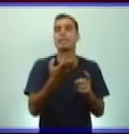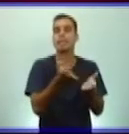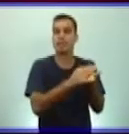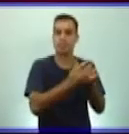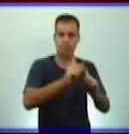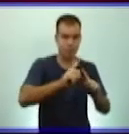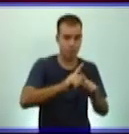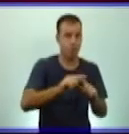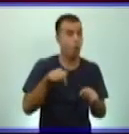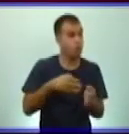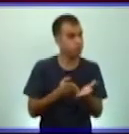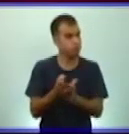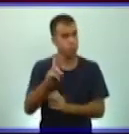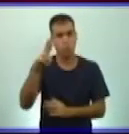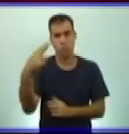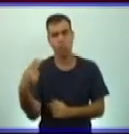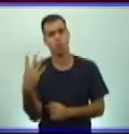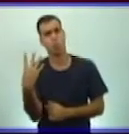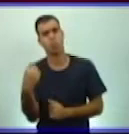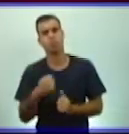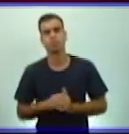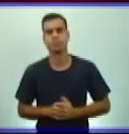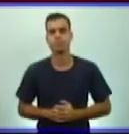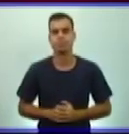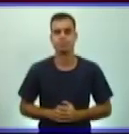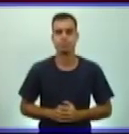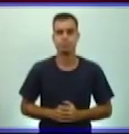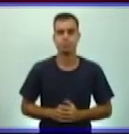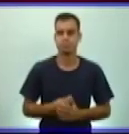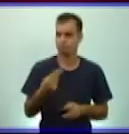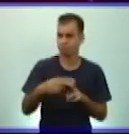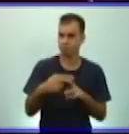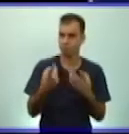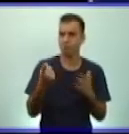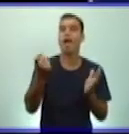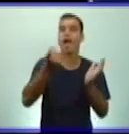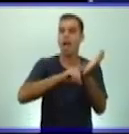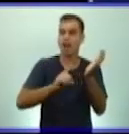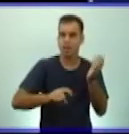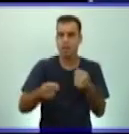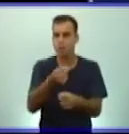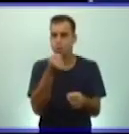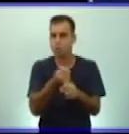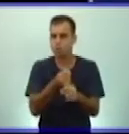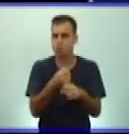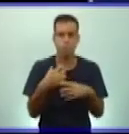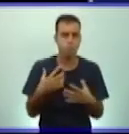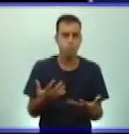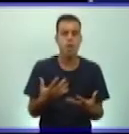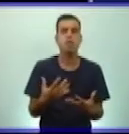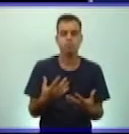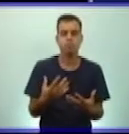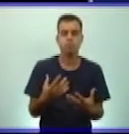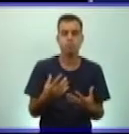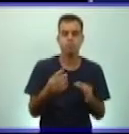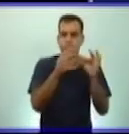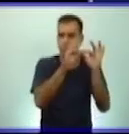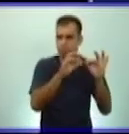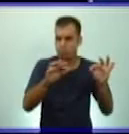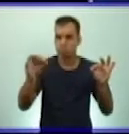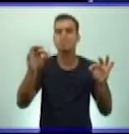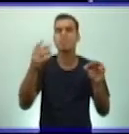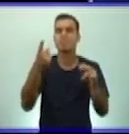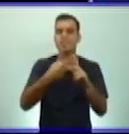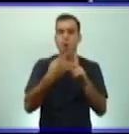la unidad número 4, energía, su utilización, transmisión